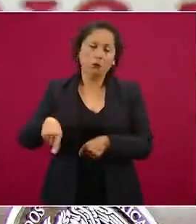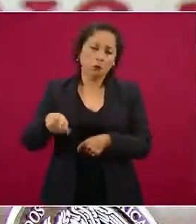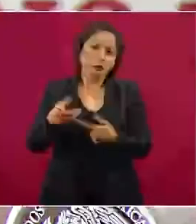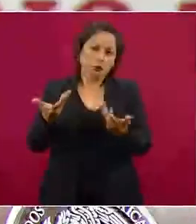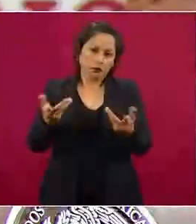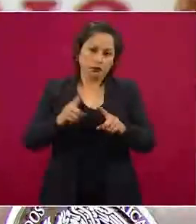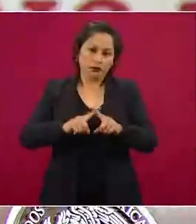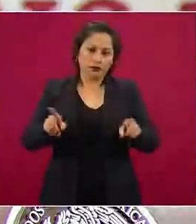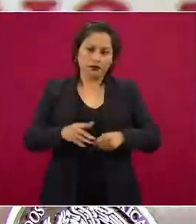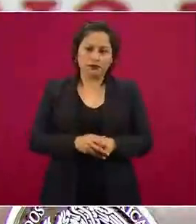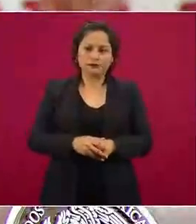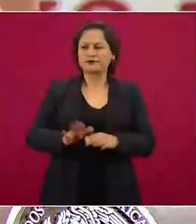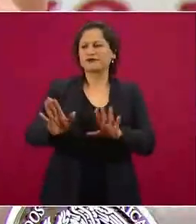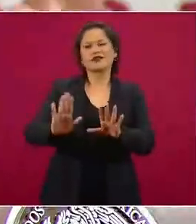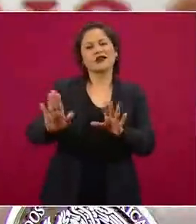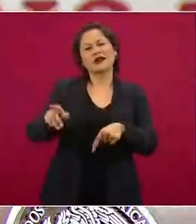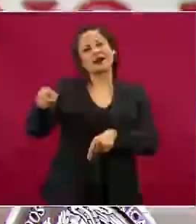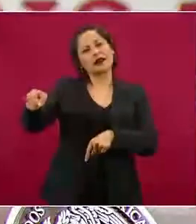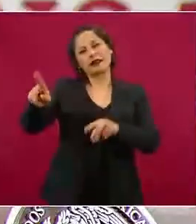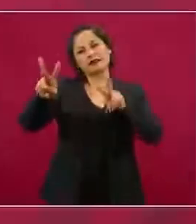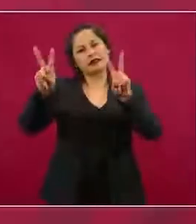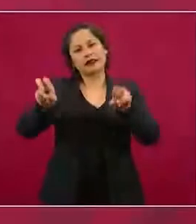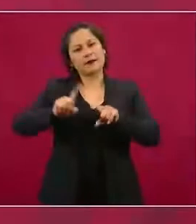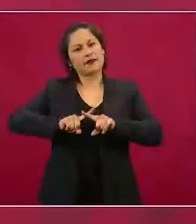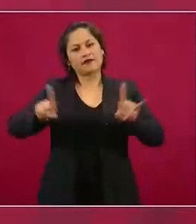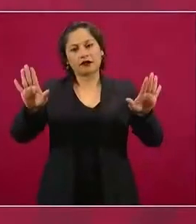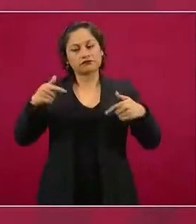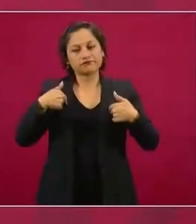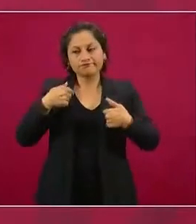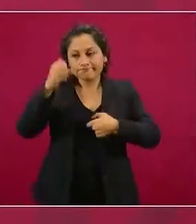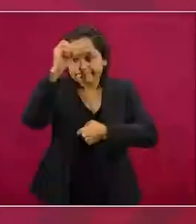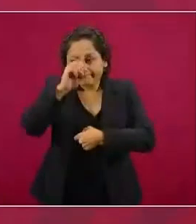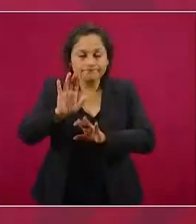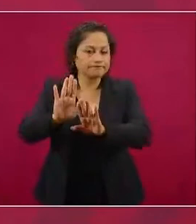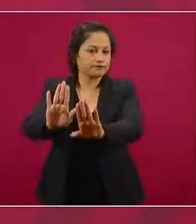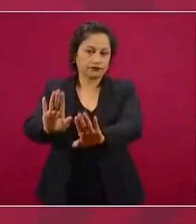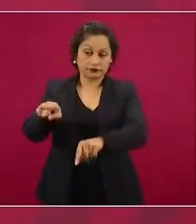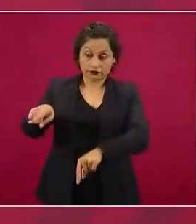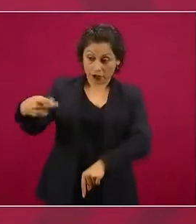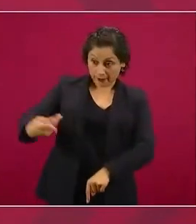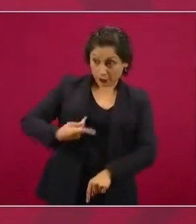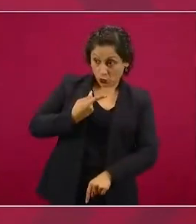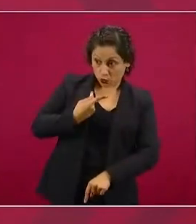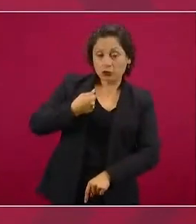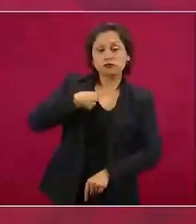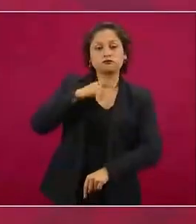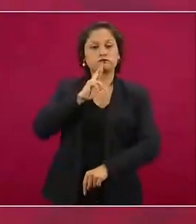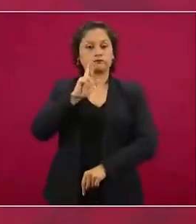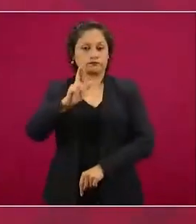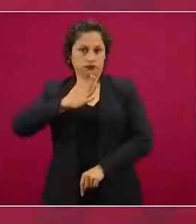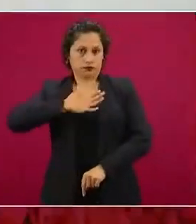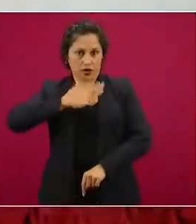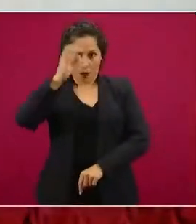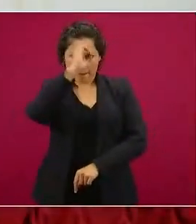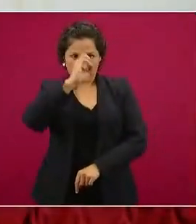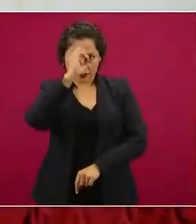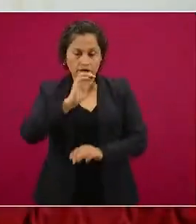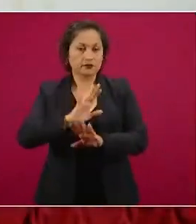Ah, ese es otro asunto. Ya no me meto ya. Ya no me meto. Estoy contestando lo que yo opino